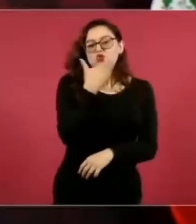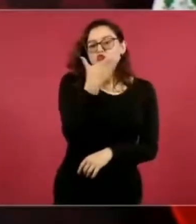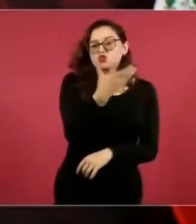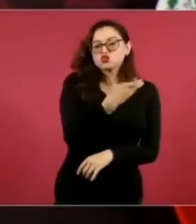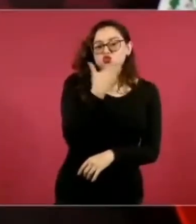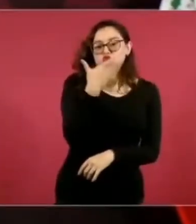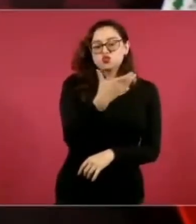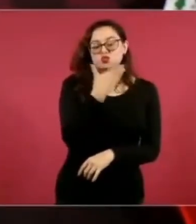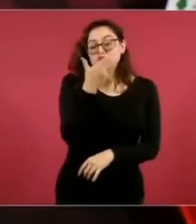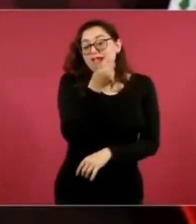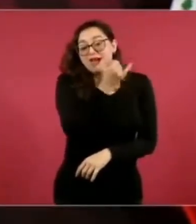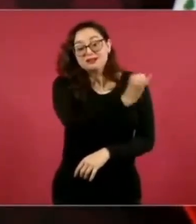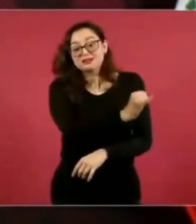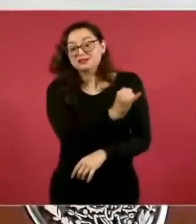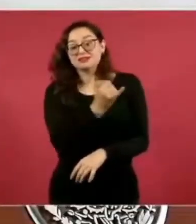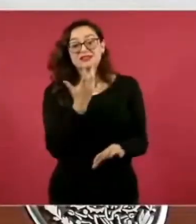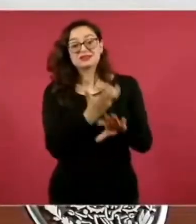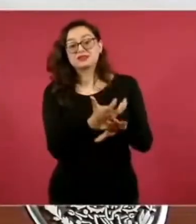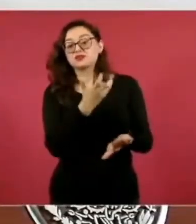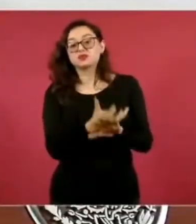de la política estadounidense